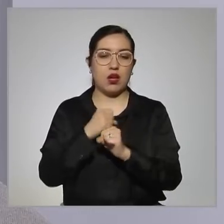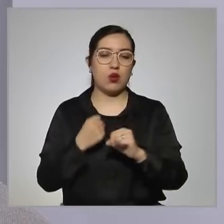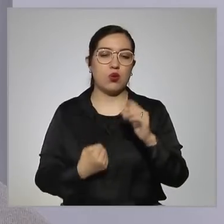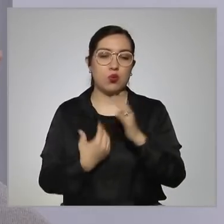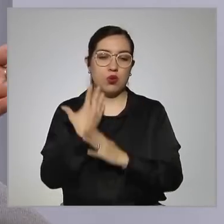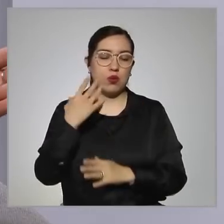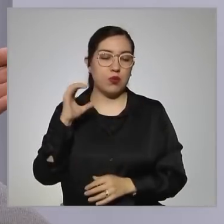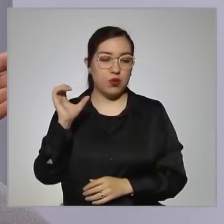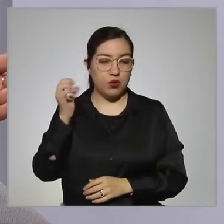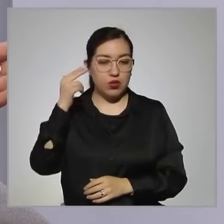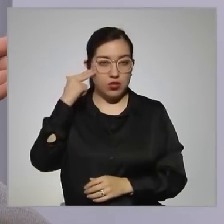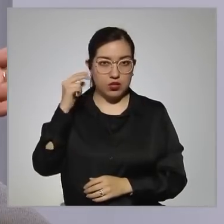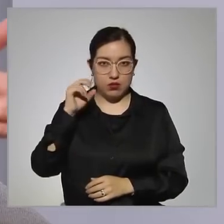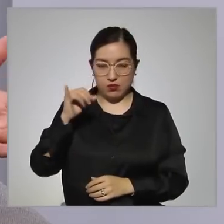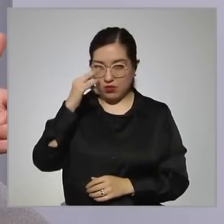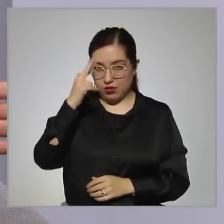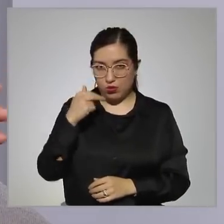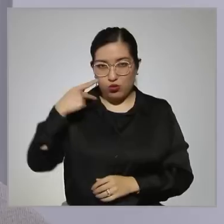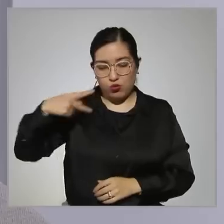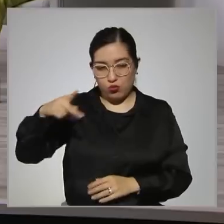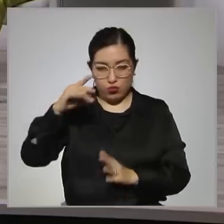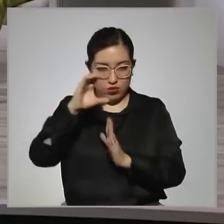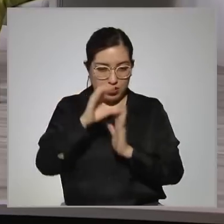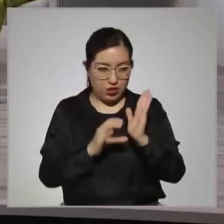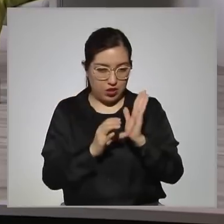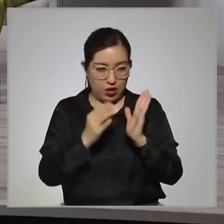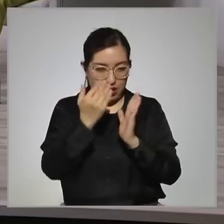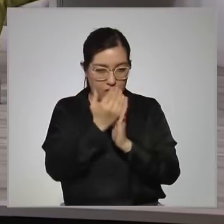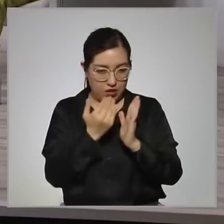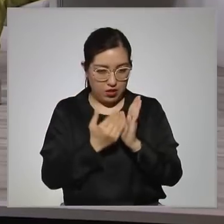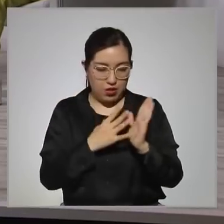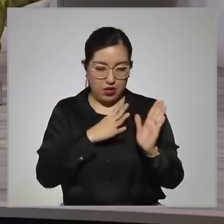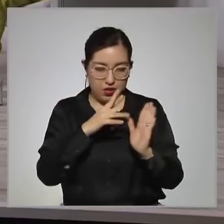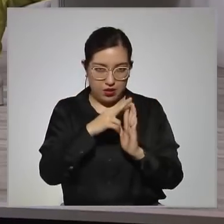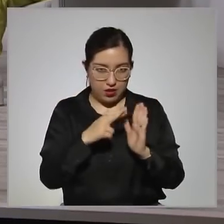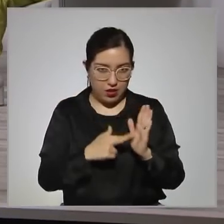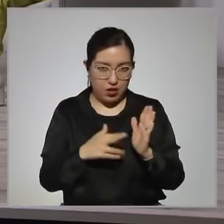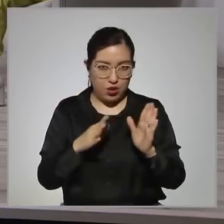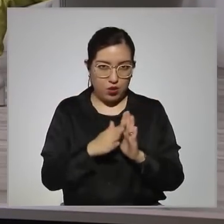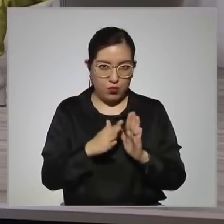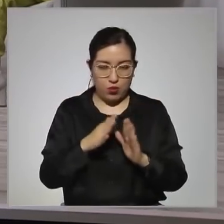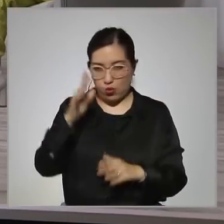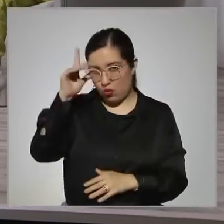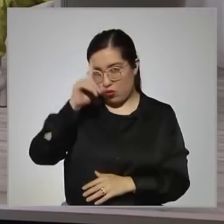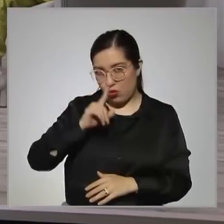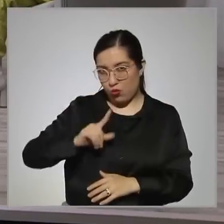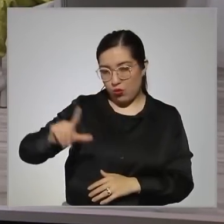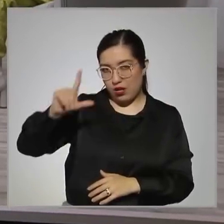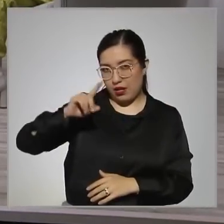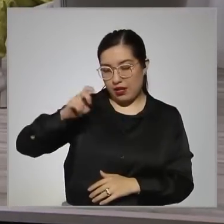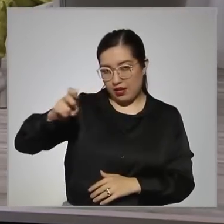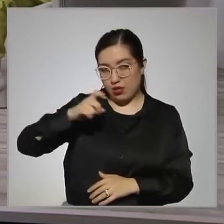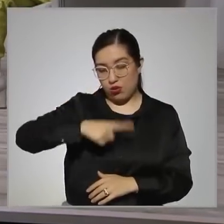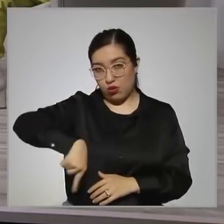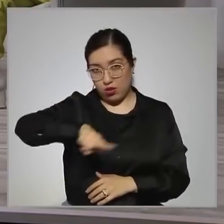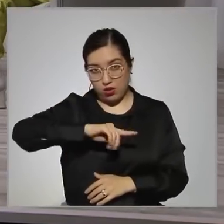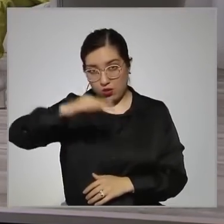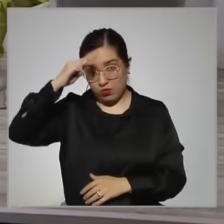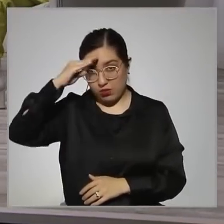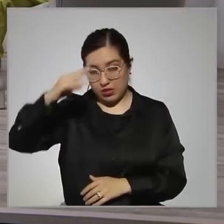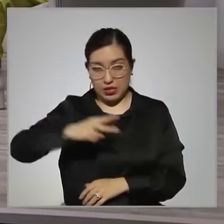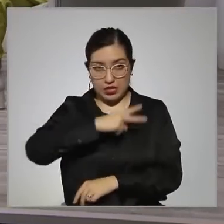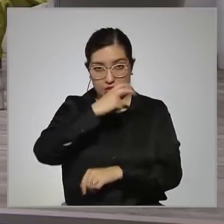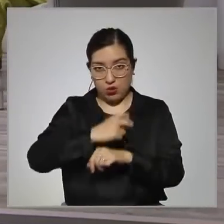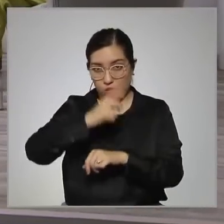porque efectivamente su calendario está regido por los ciclos lunares. Entonces ellos consideran la segunda